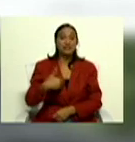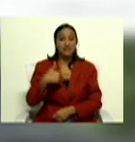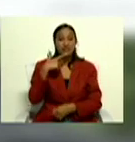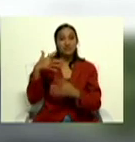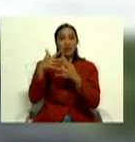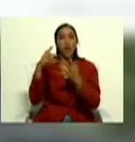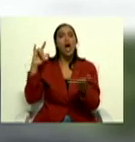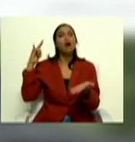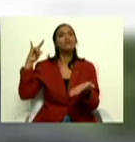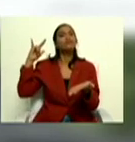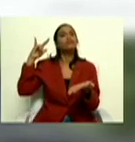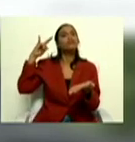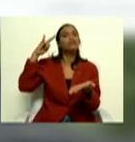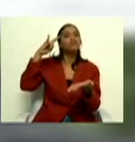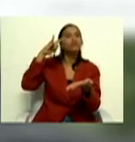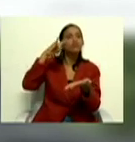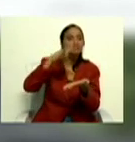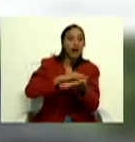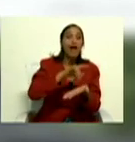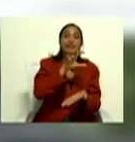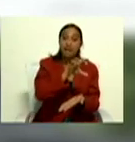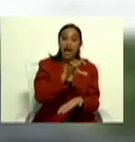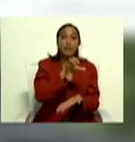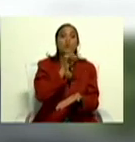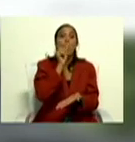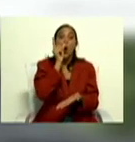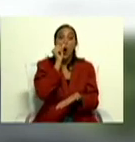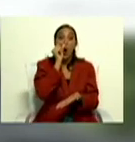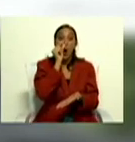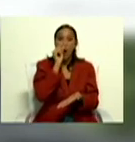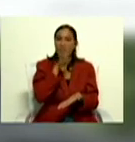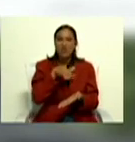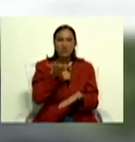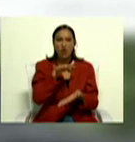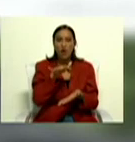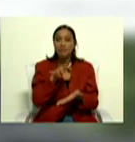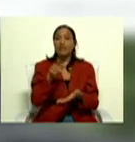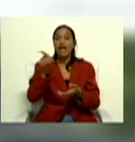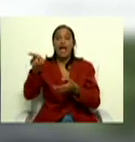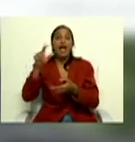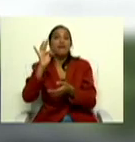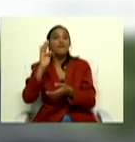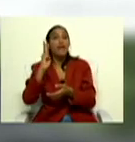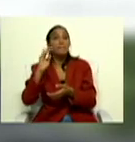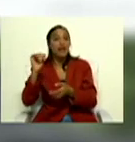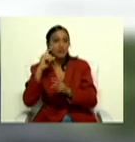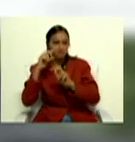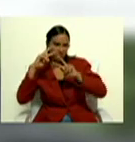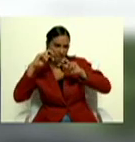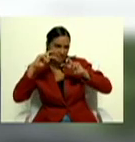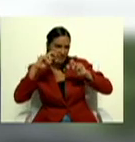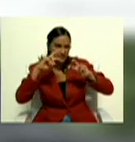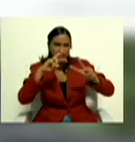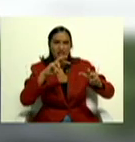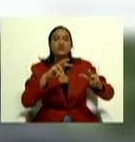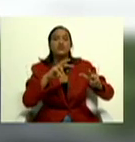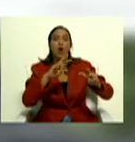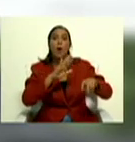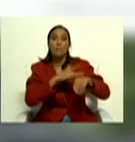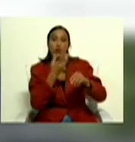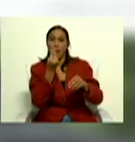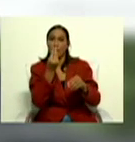Las autoridades afirman que Robertson estaba bajo investigación por lanzar múltiples amenazas